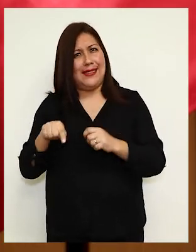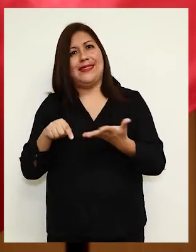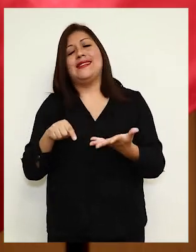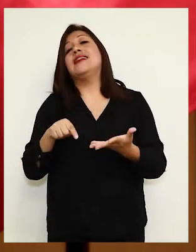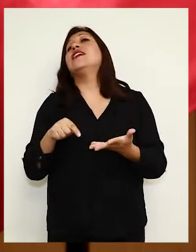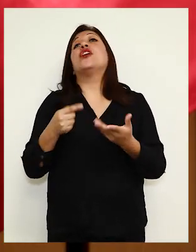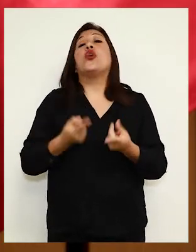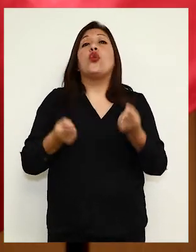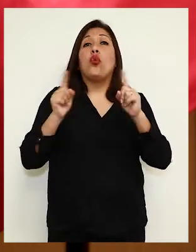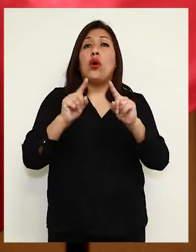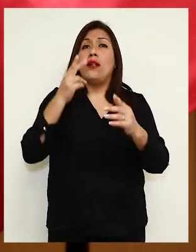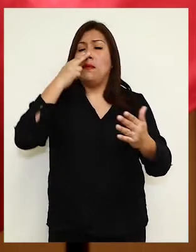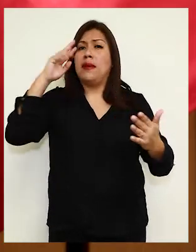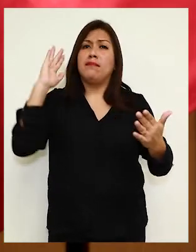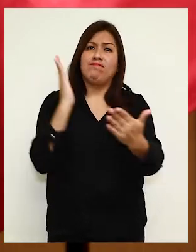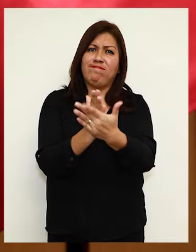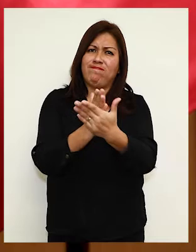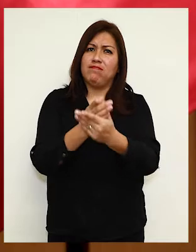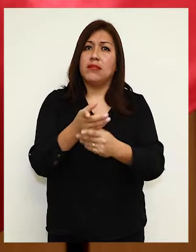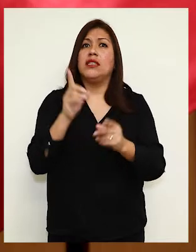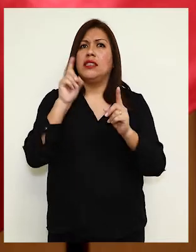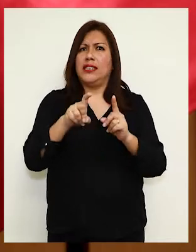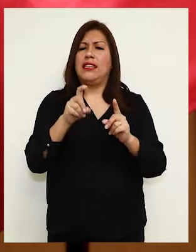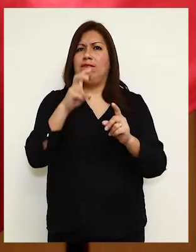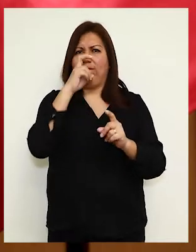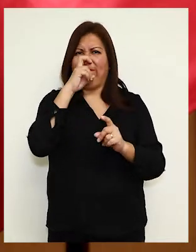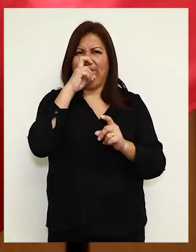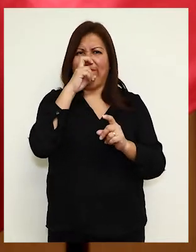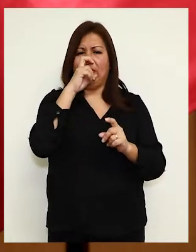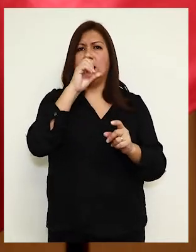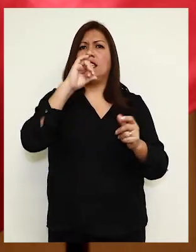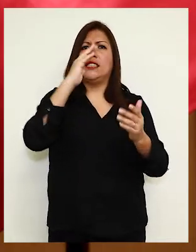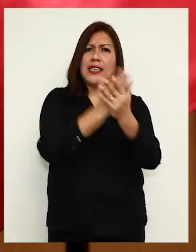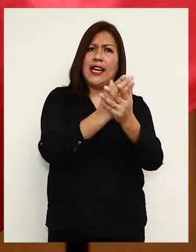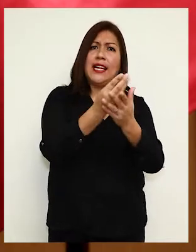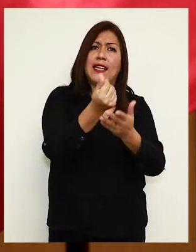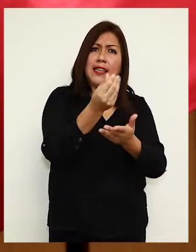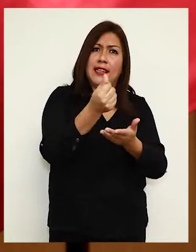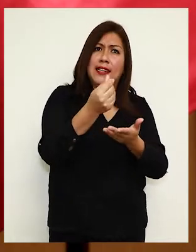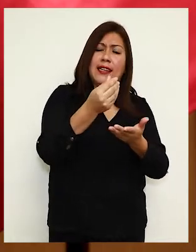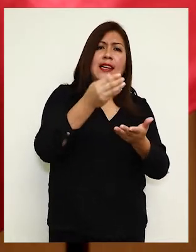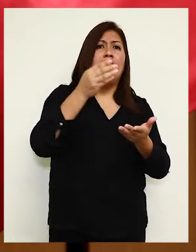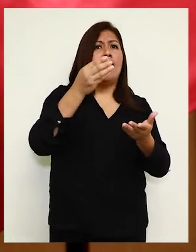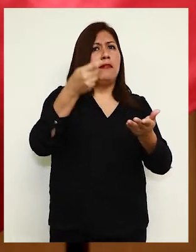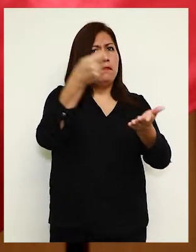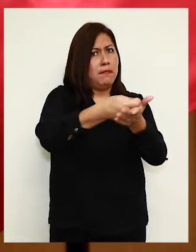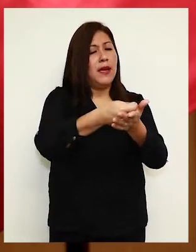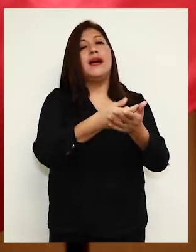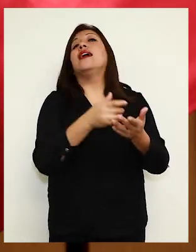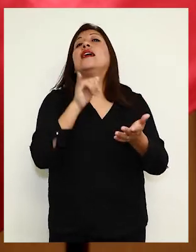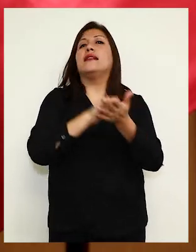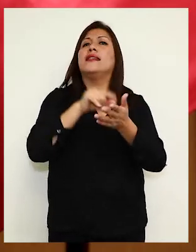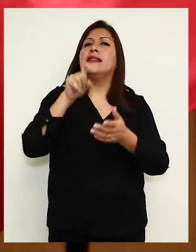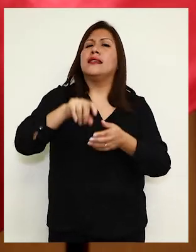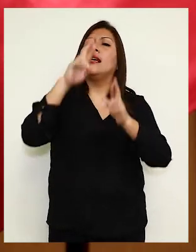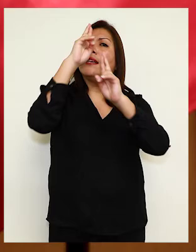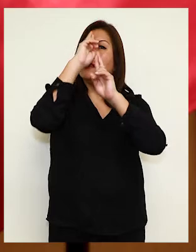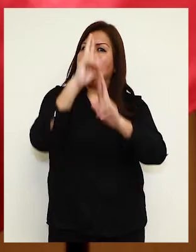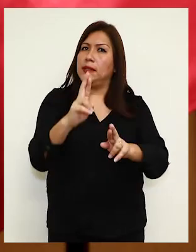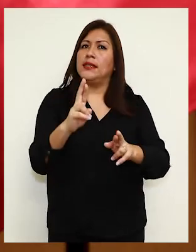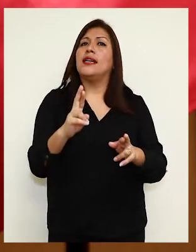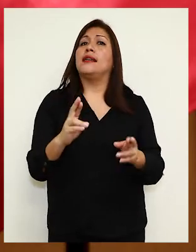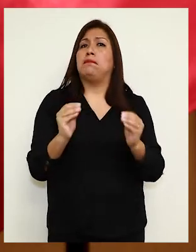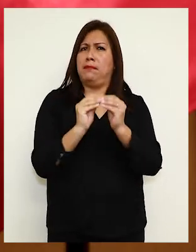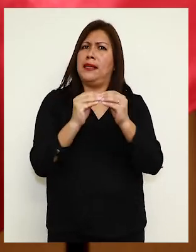sanciones sean impuestas y sean cobradas, el infractor tendrá que respetar mucho más, no solamente la ley,